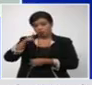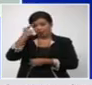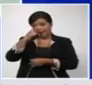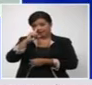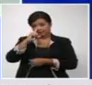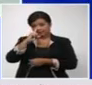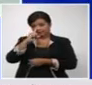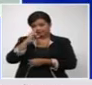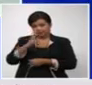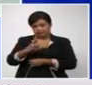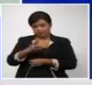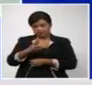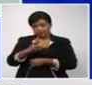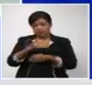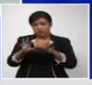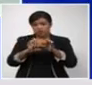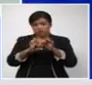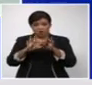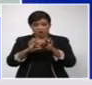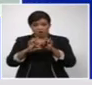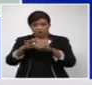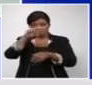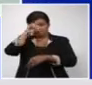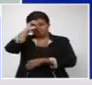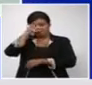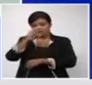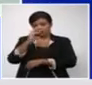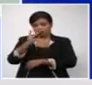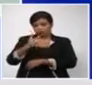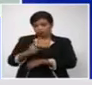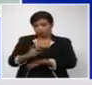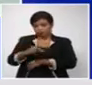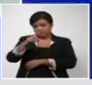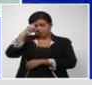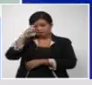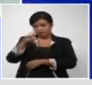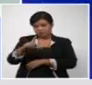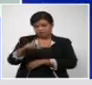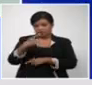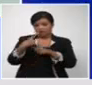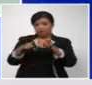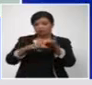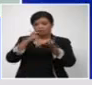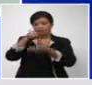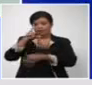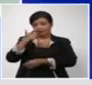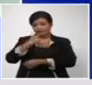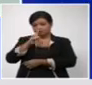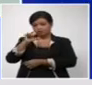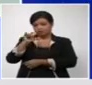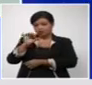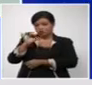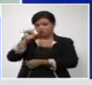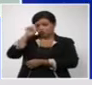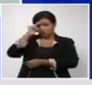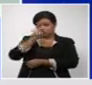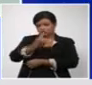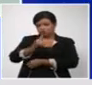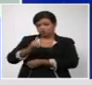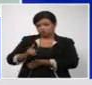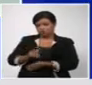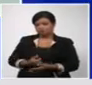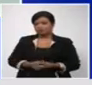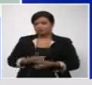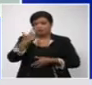de Minas de Matahambre 2, y de San Luis y de los Palacios 1 de cada uno. En la situación de